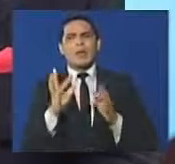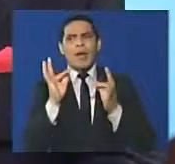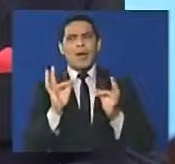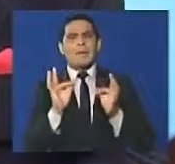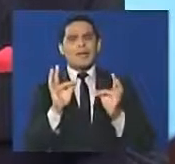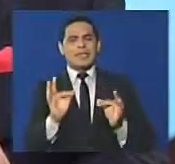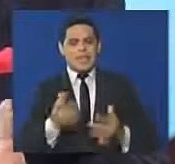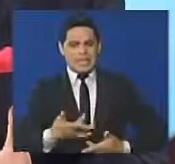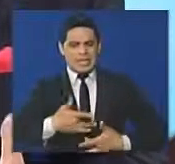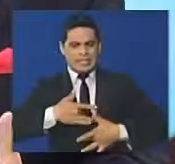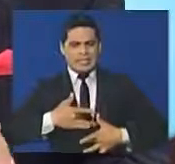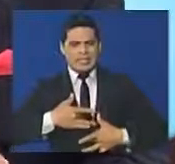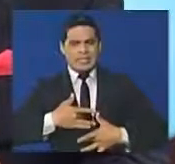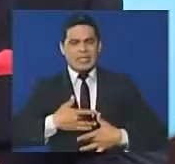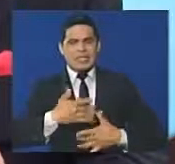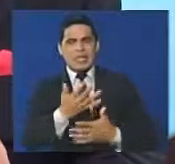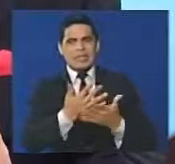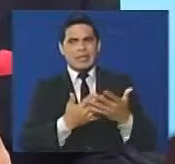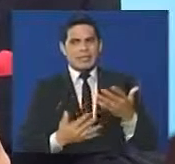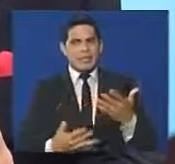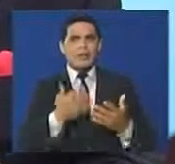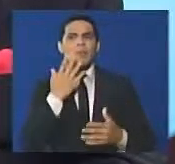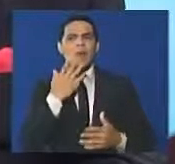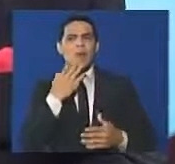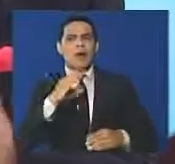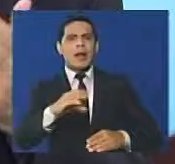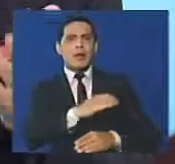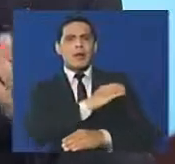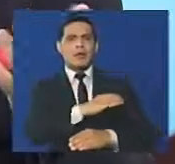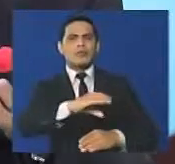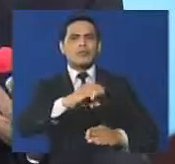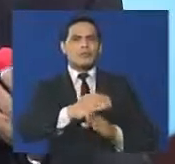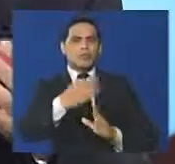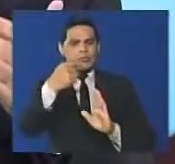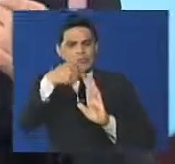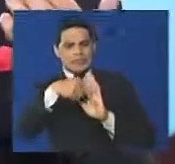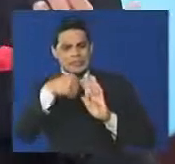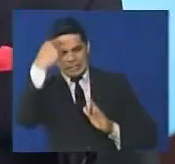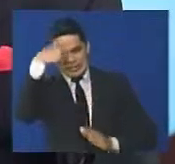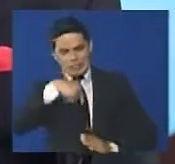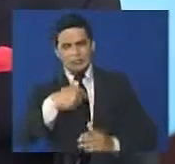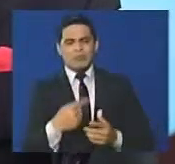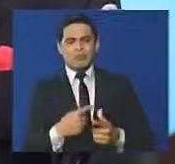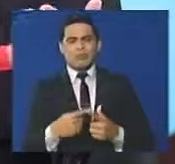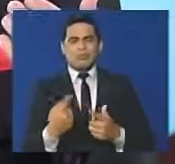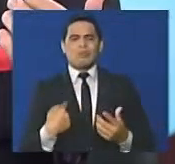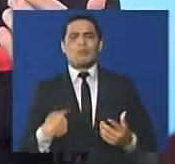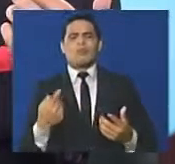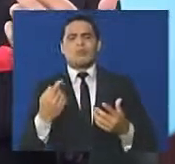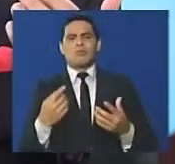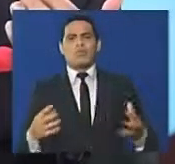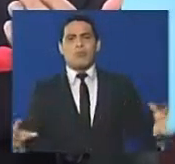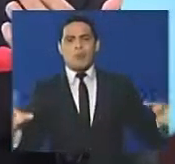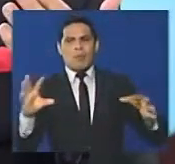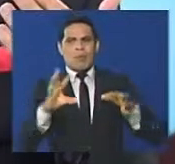que se siente en la sangre, lo que es los ritmos. Entonces combina uno lo que es